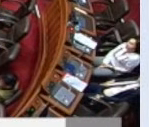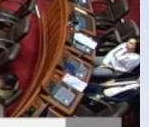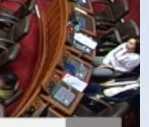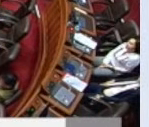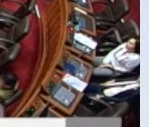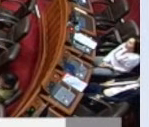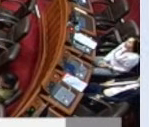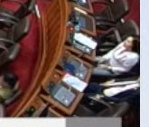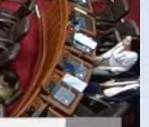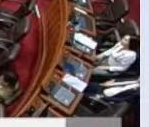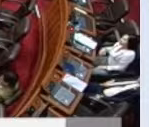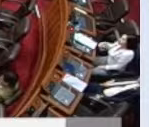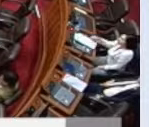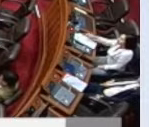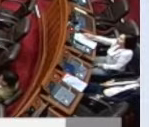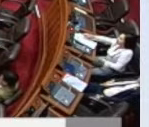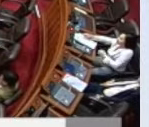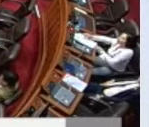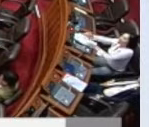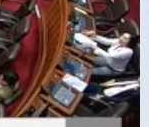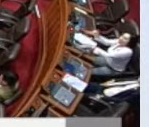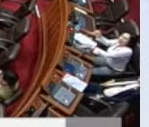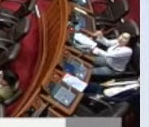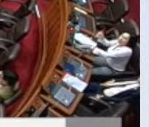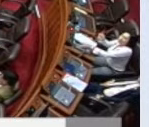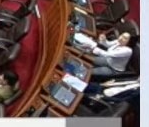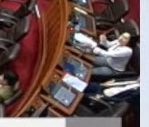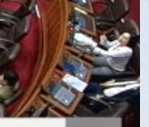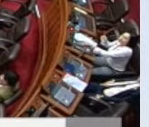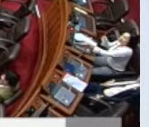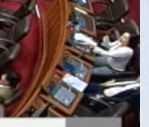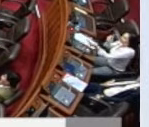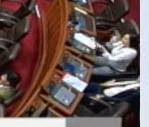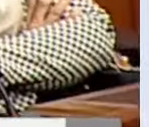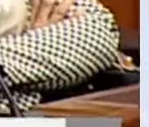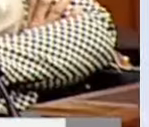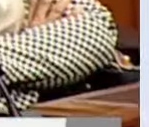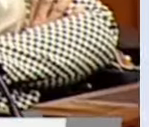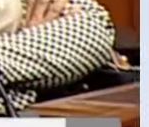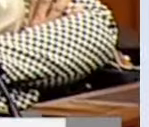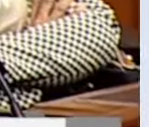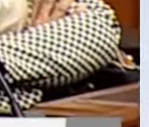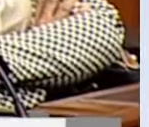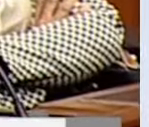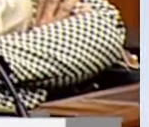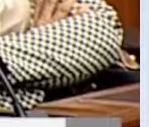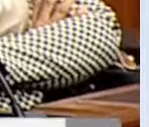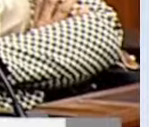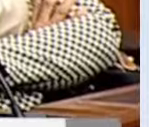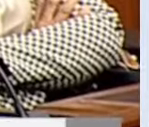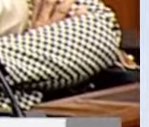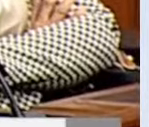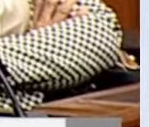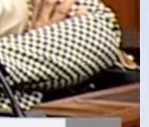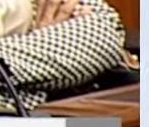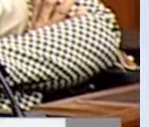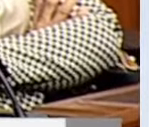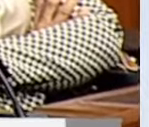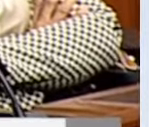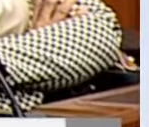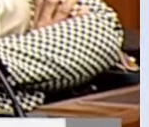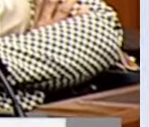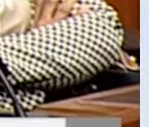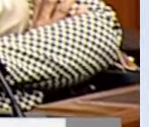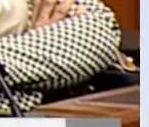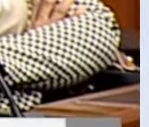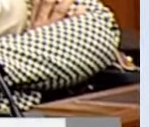Gracias, presidente. Saludo al Premier y a los señores y señores ministros. Presidente, la lucha contra la